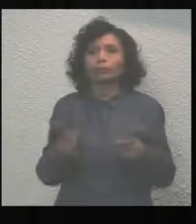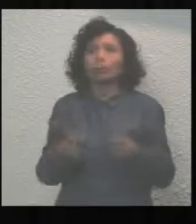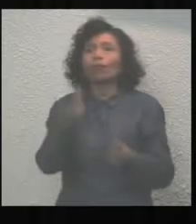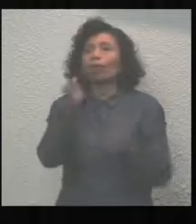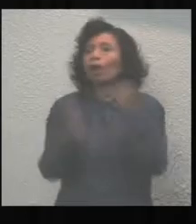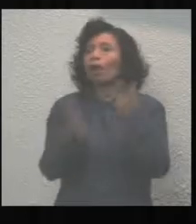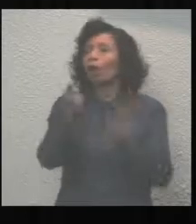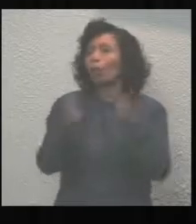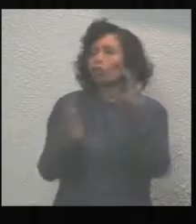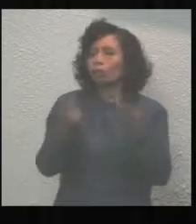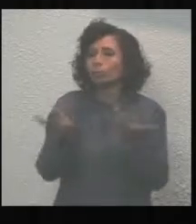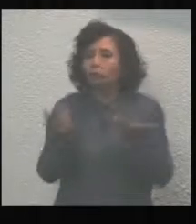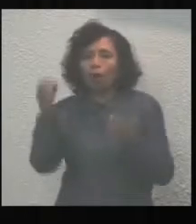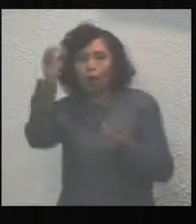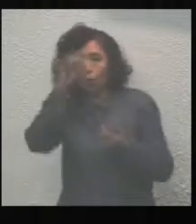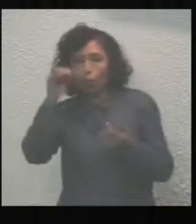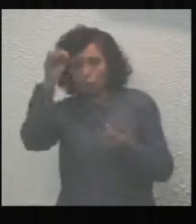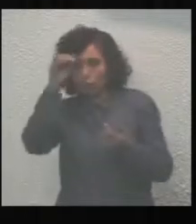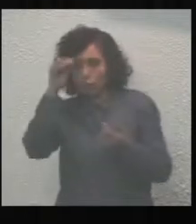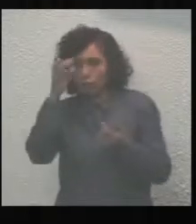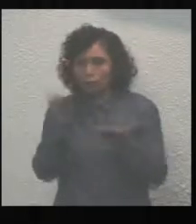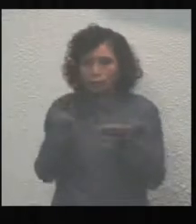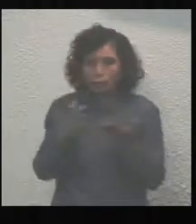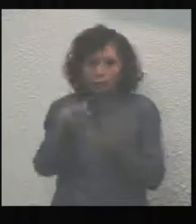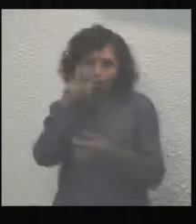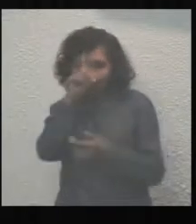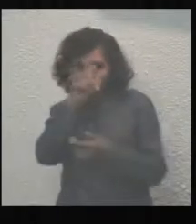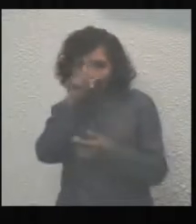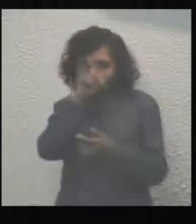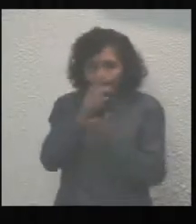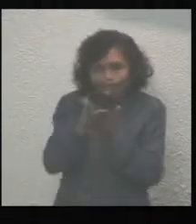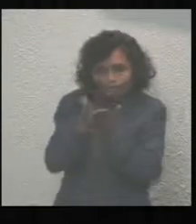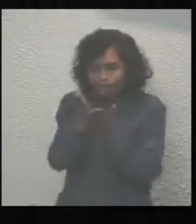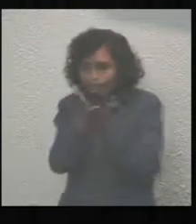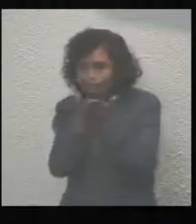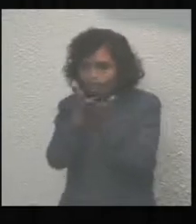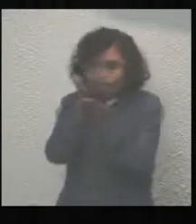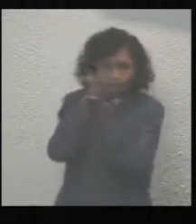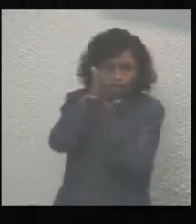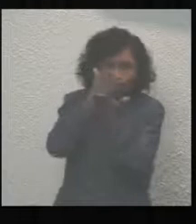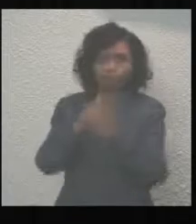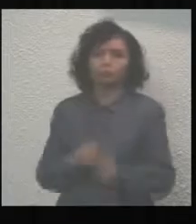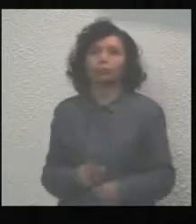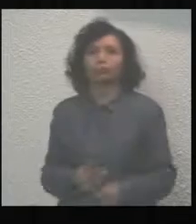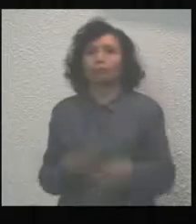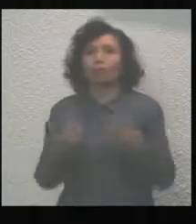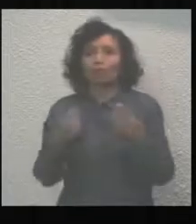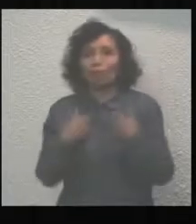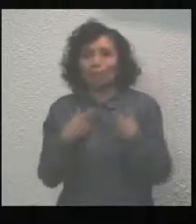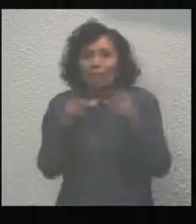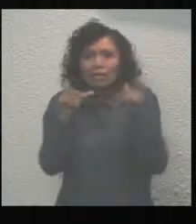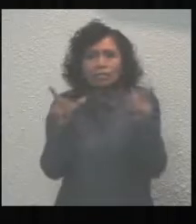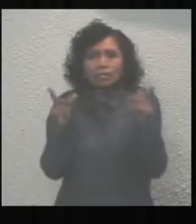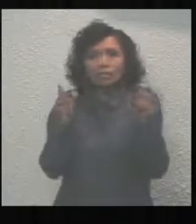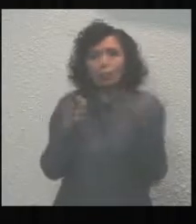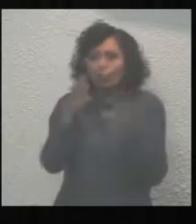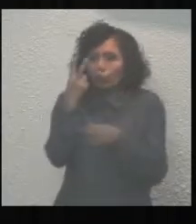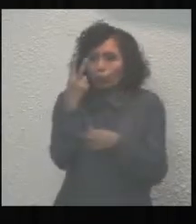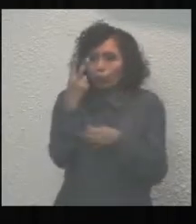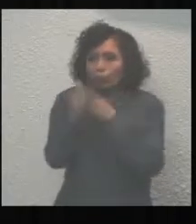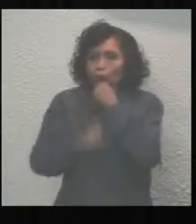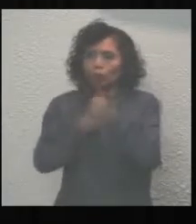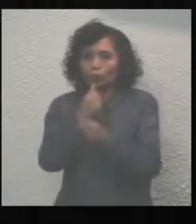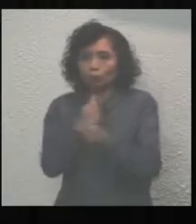algunos puntos de vista que darán ruta y orientación a nuestra labor legislativa el corto periodo de dos años